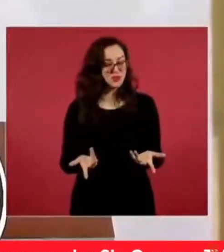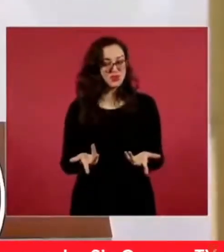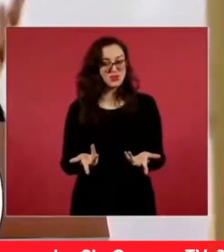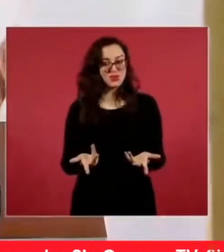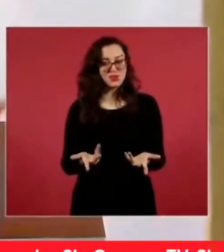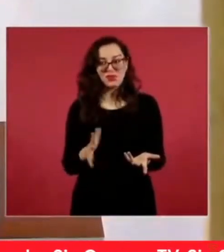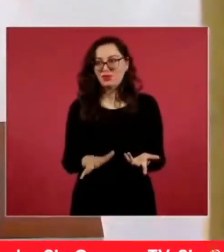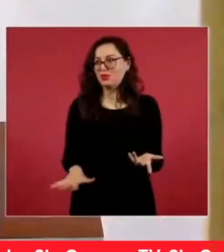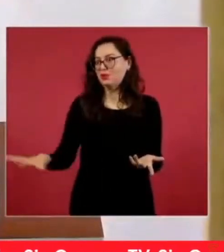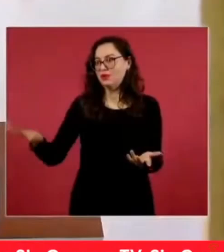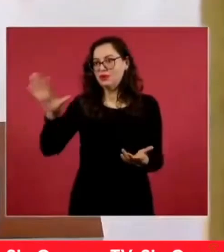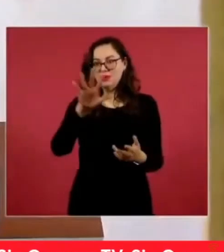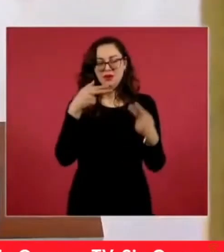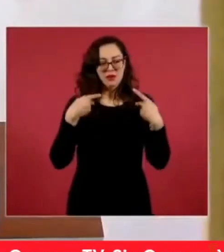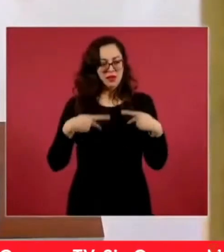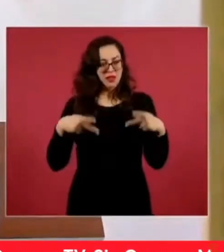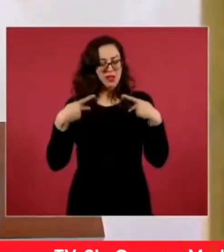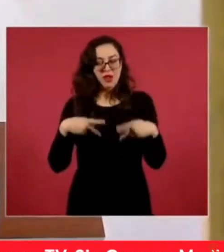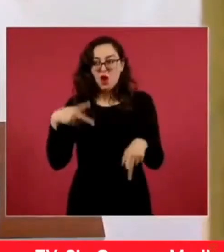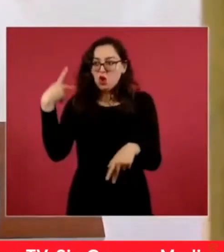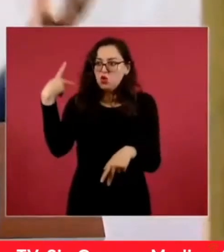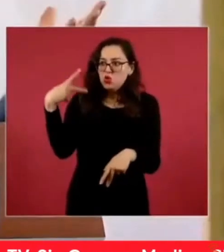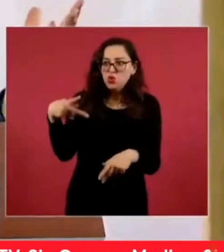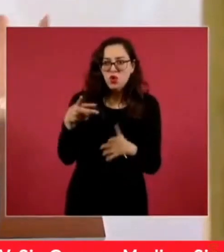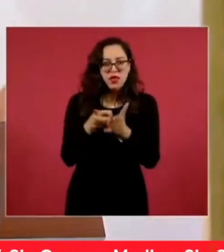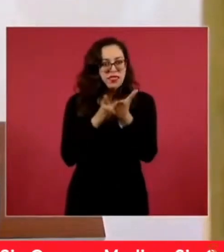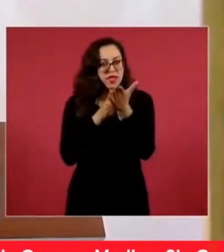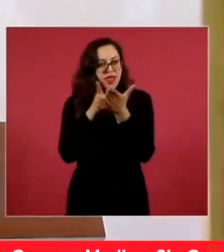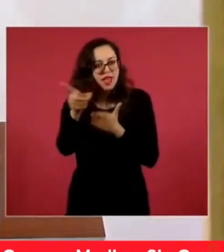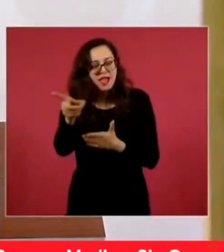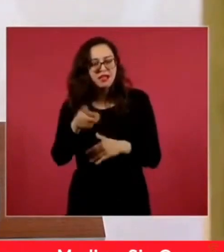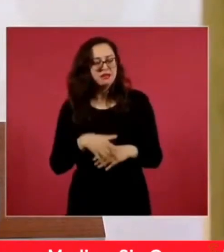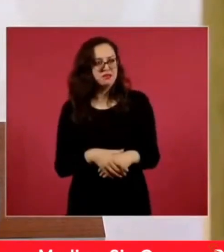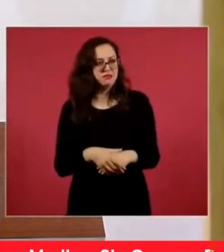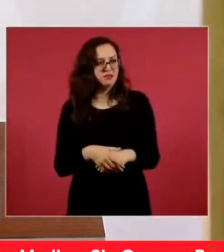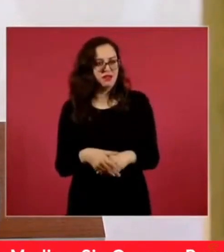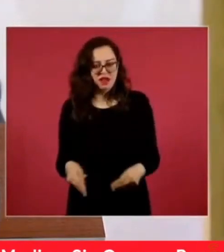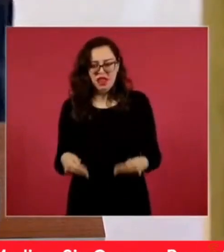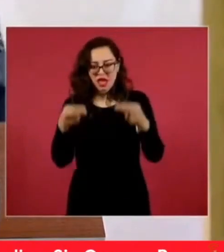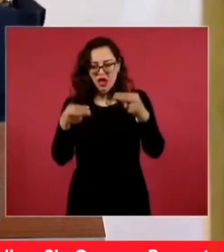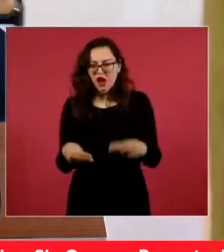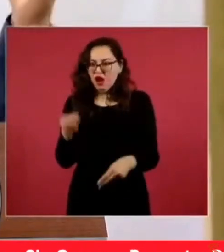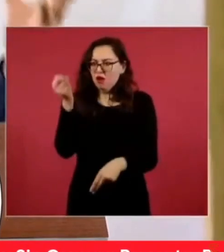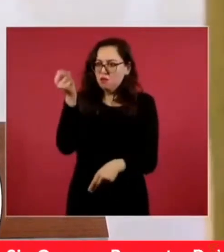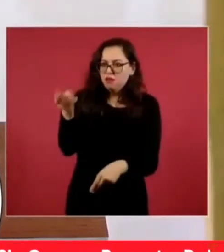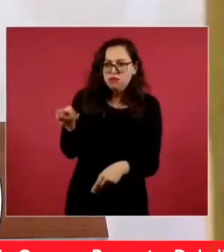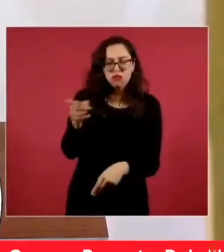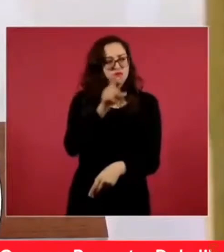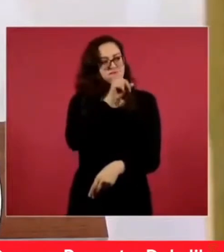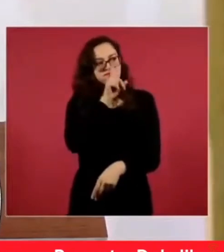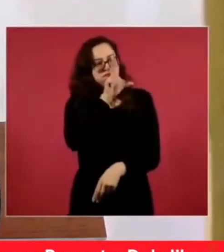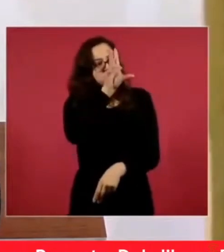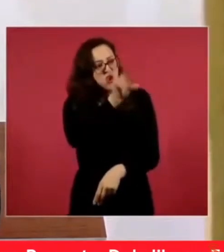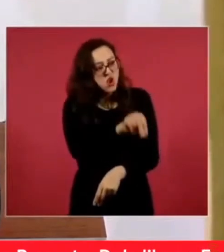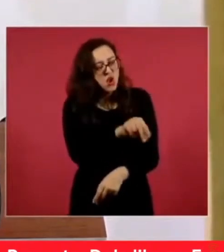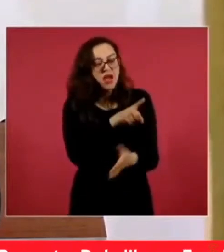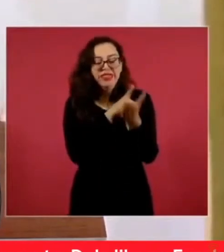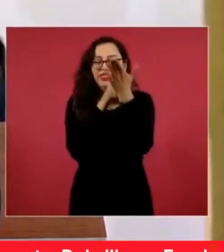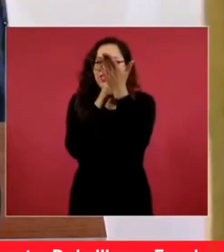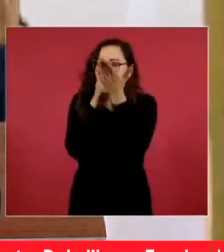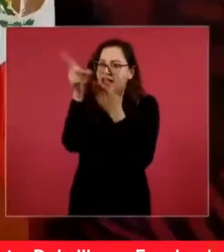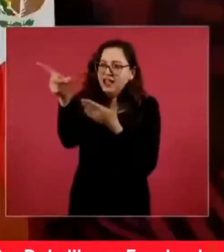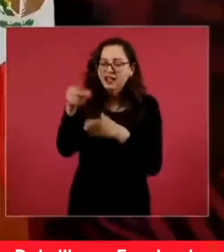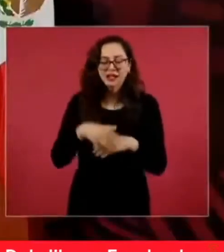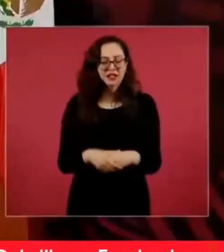del pueblo, no es un privilegio, y el ideal de